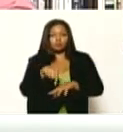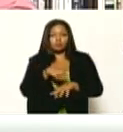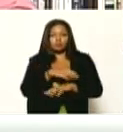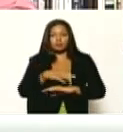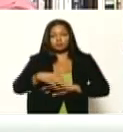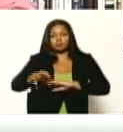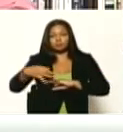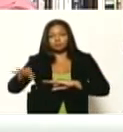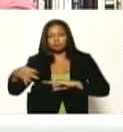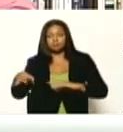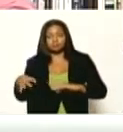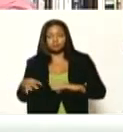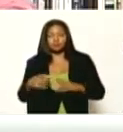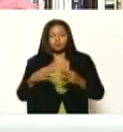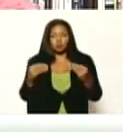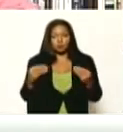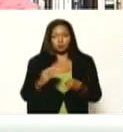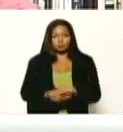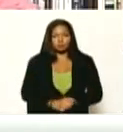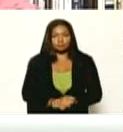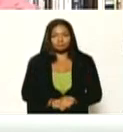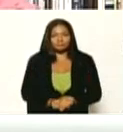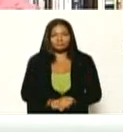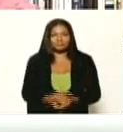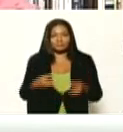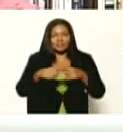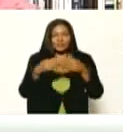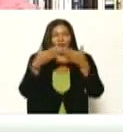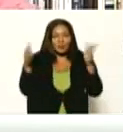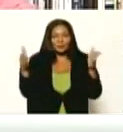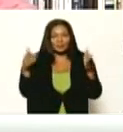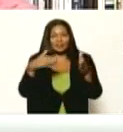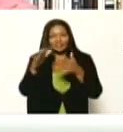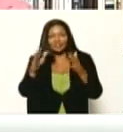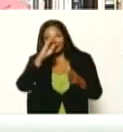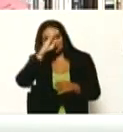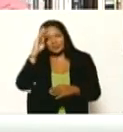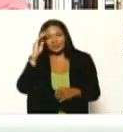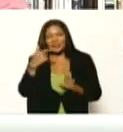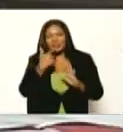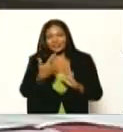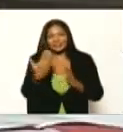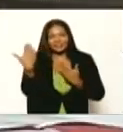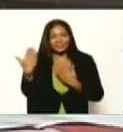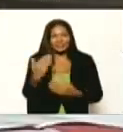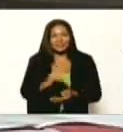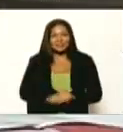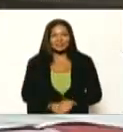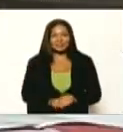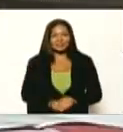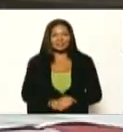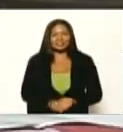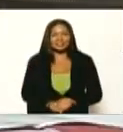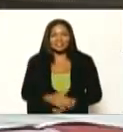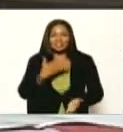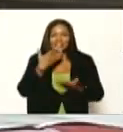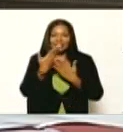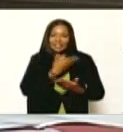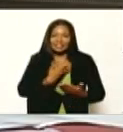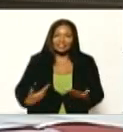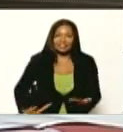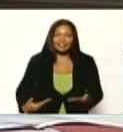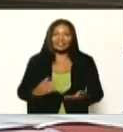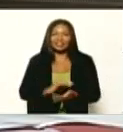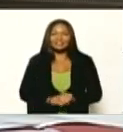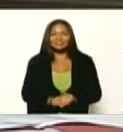municipios. Esto lo están publicando ya. Diosdado, por favor, adelante. Gracias, compañero presidente. Sí,